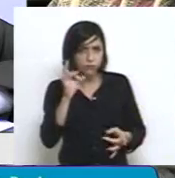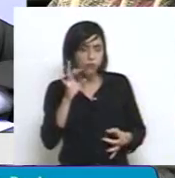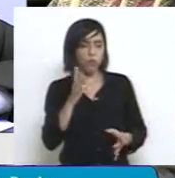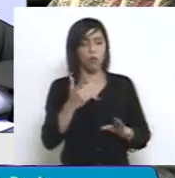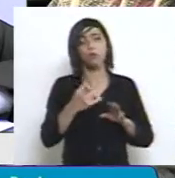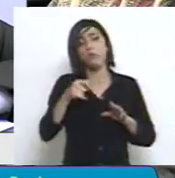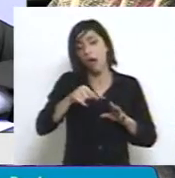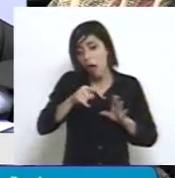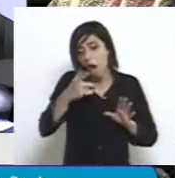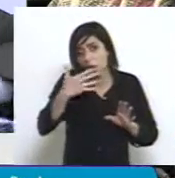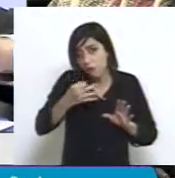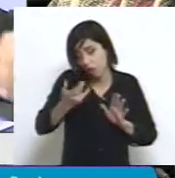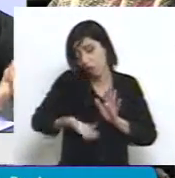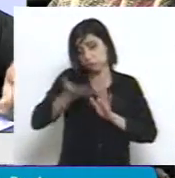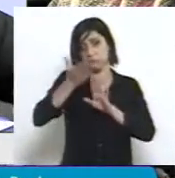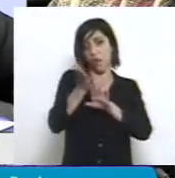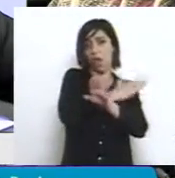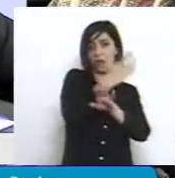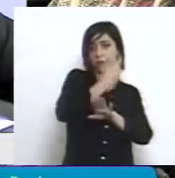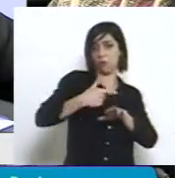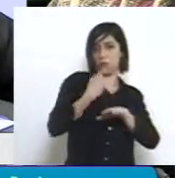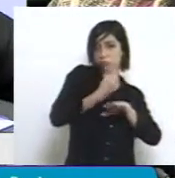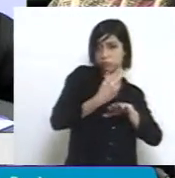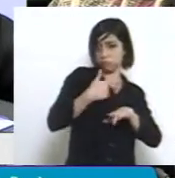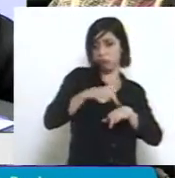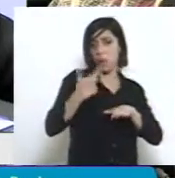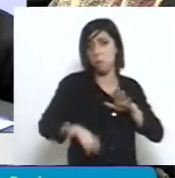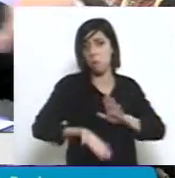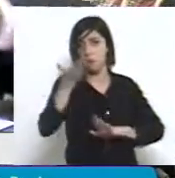inició. De hecho,